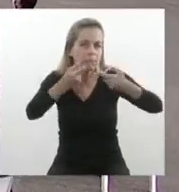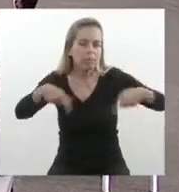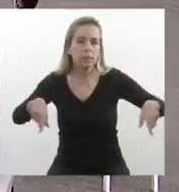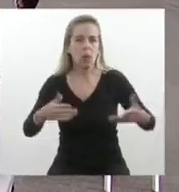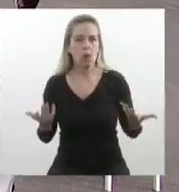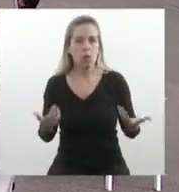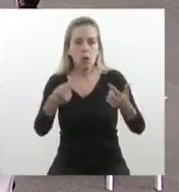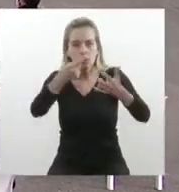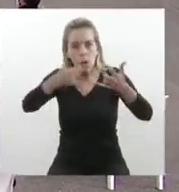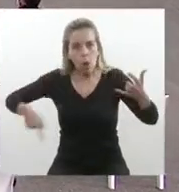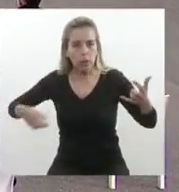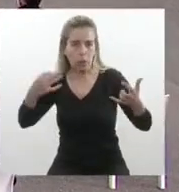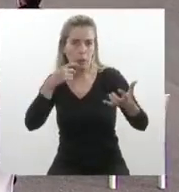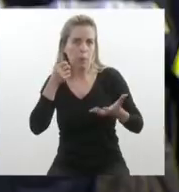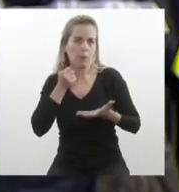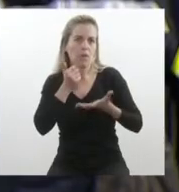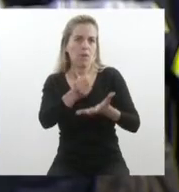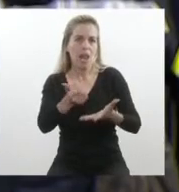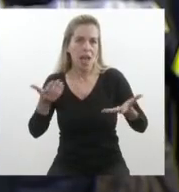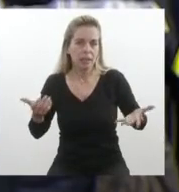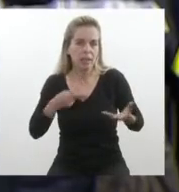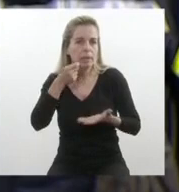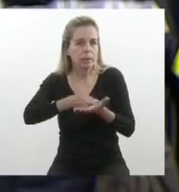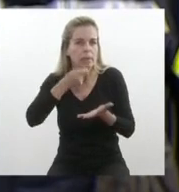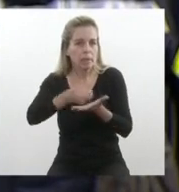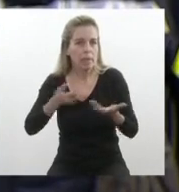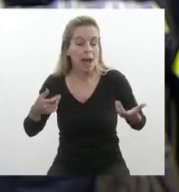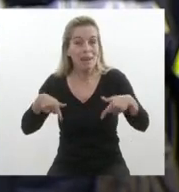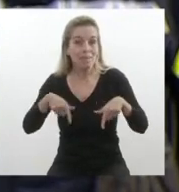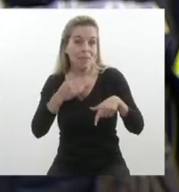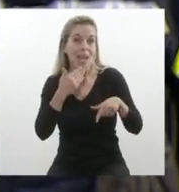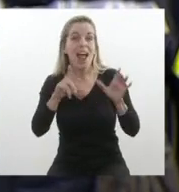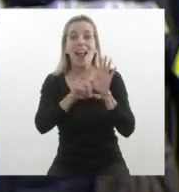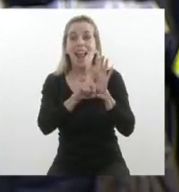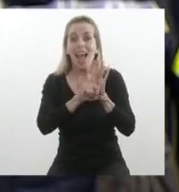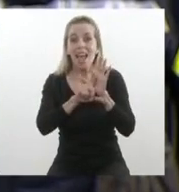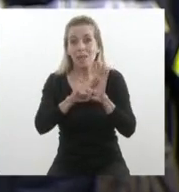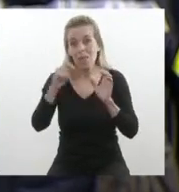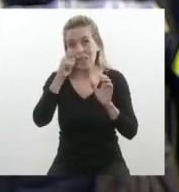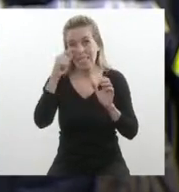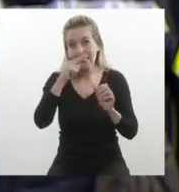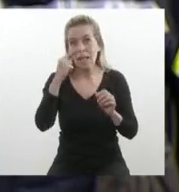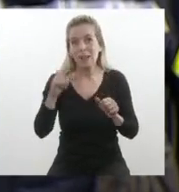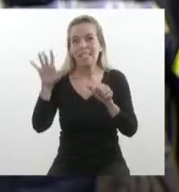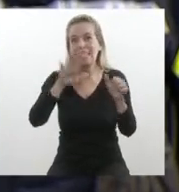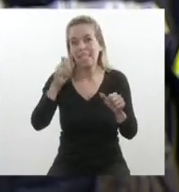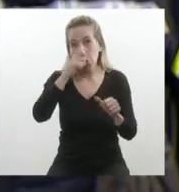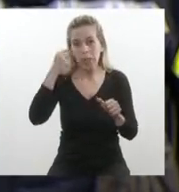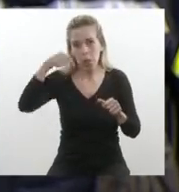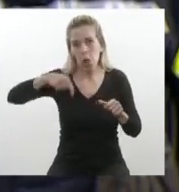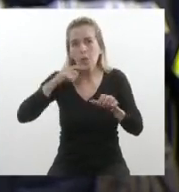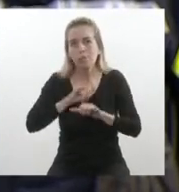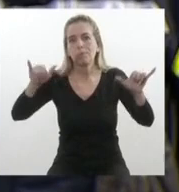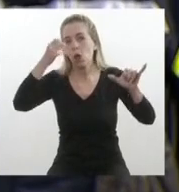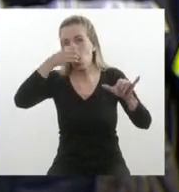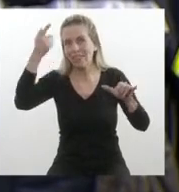Y todo eso hay que financiarlo. Y lo que hace esta ley 27.629, que hoy estamos promulgando, y